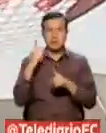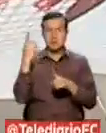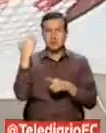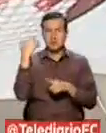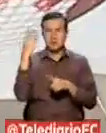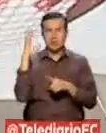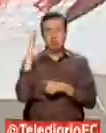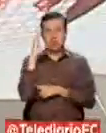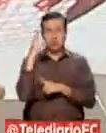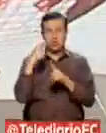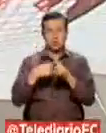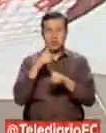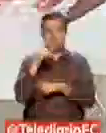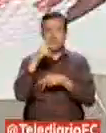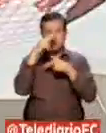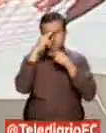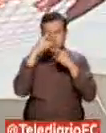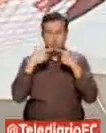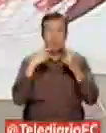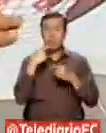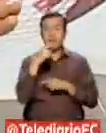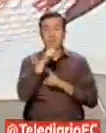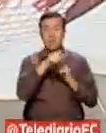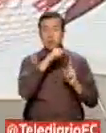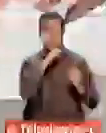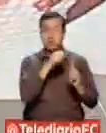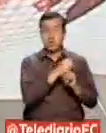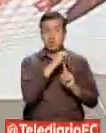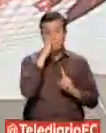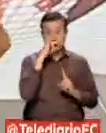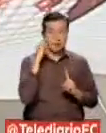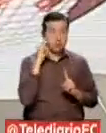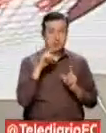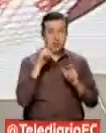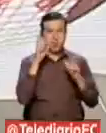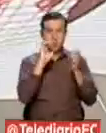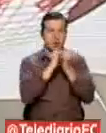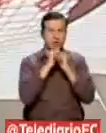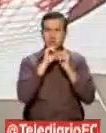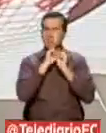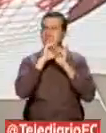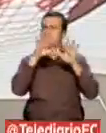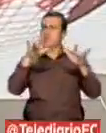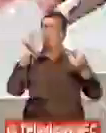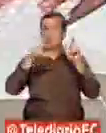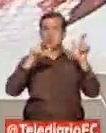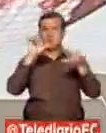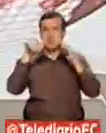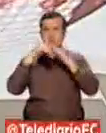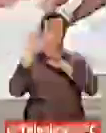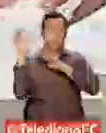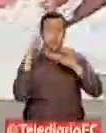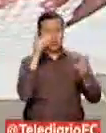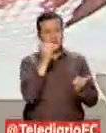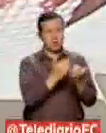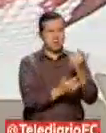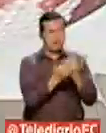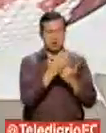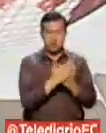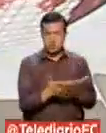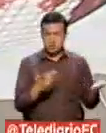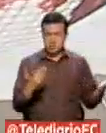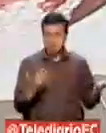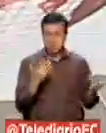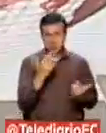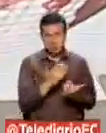mismo. Por un mensaje que circuló de que hay unos secuestradores, la gente lo circuló por WhatsApp, terminaron quemándolos. Pero además, no solamente que